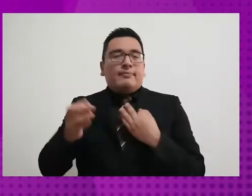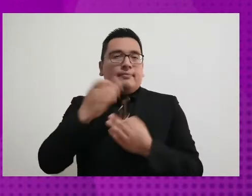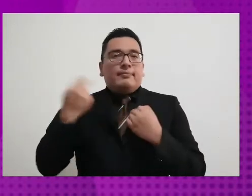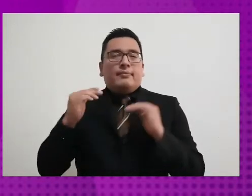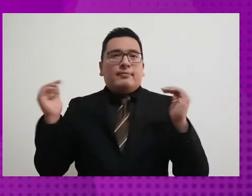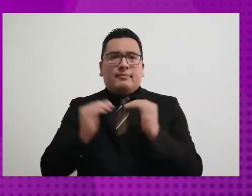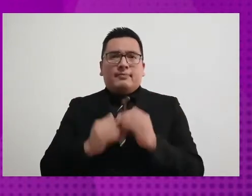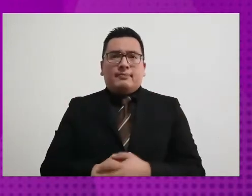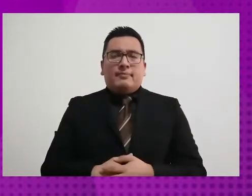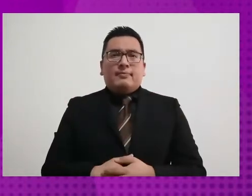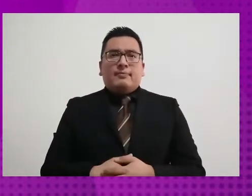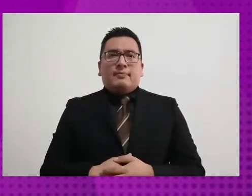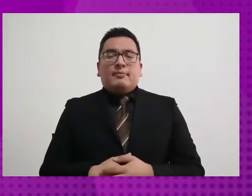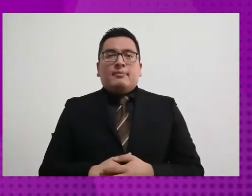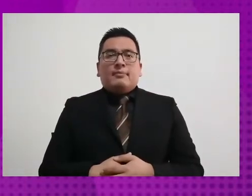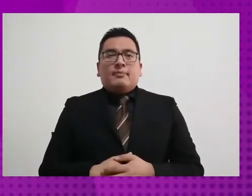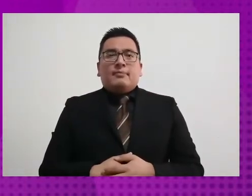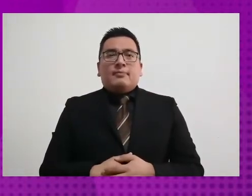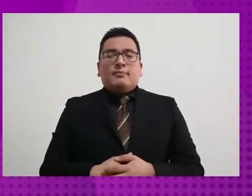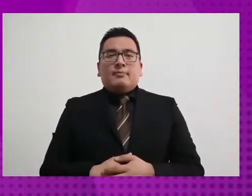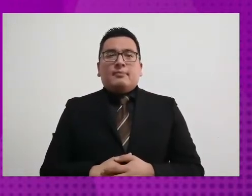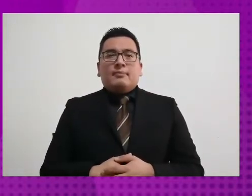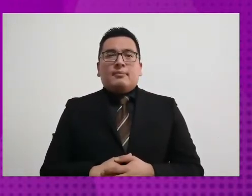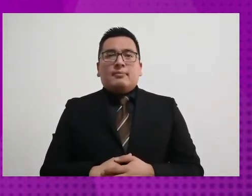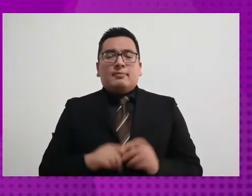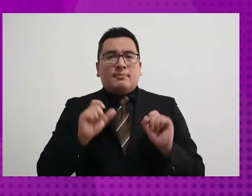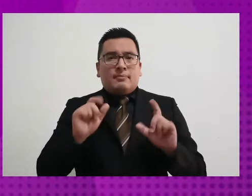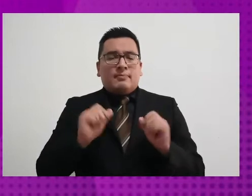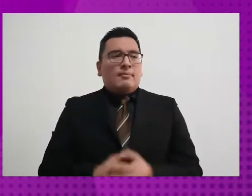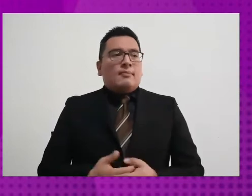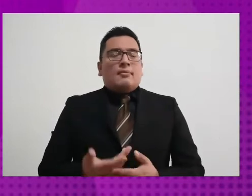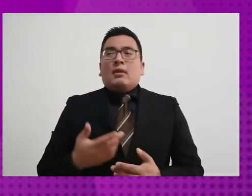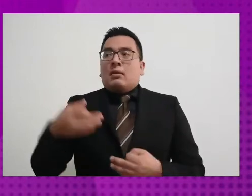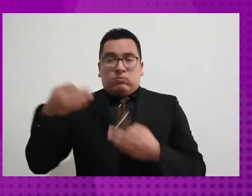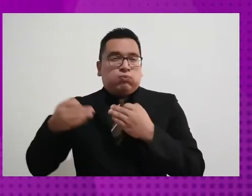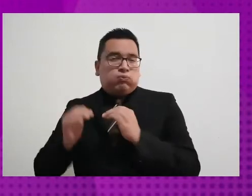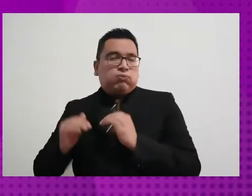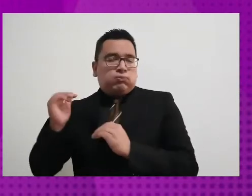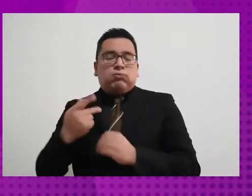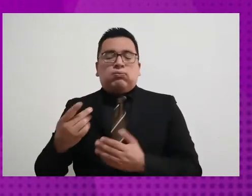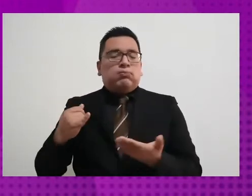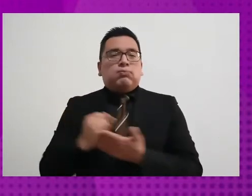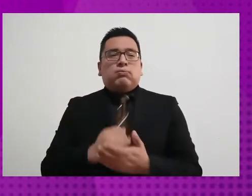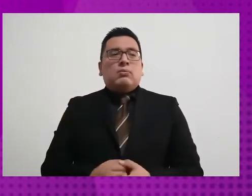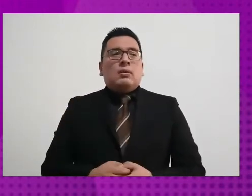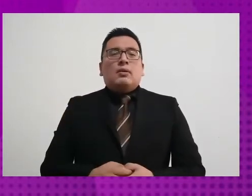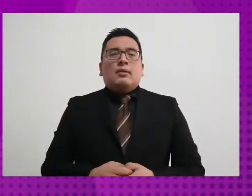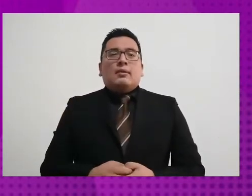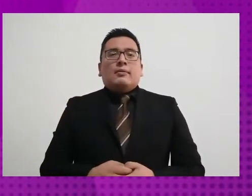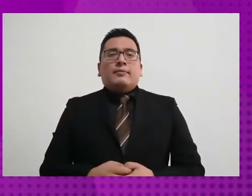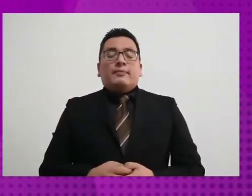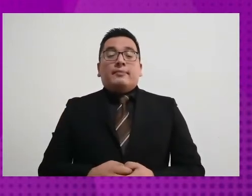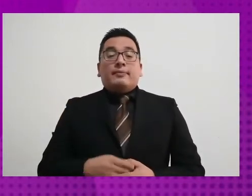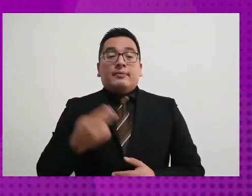proceso electoral que está por comenzar. Y además, la sala determinó, la Sala Superior, que esta sentencia